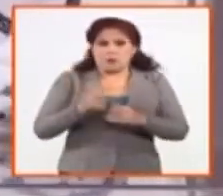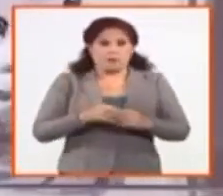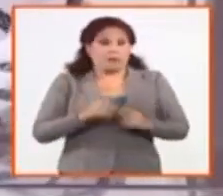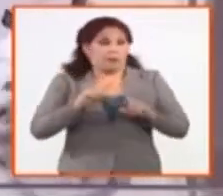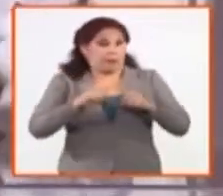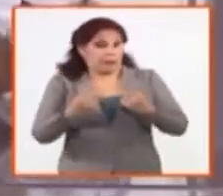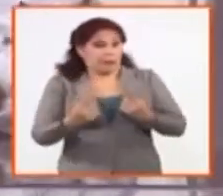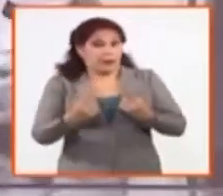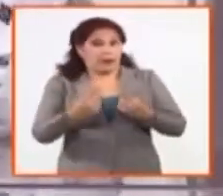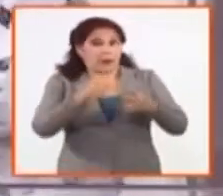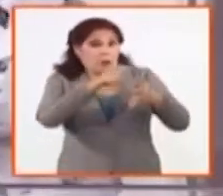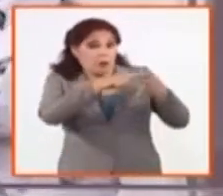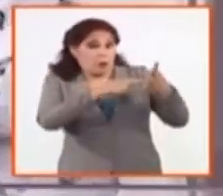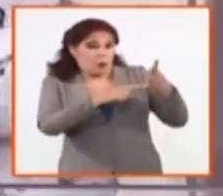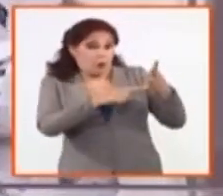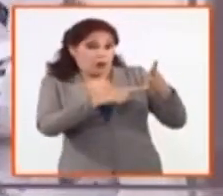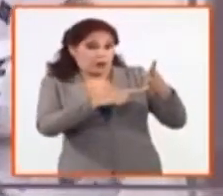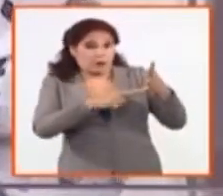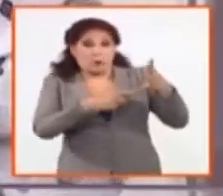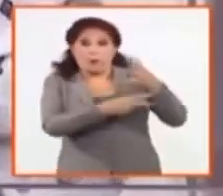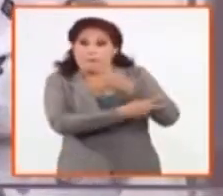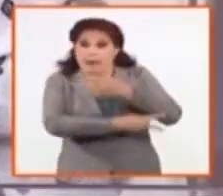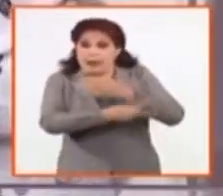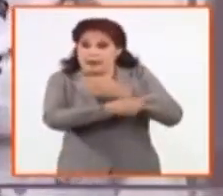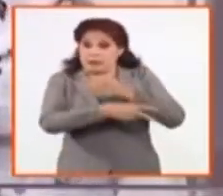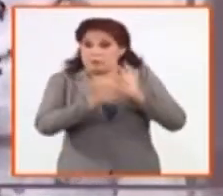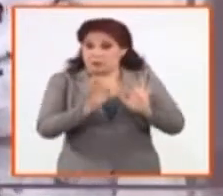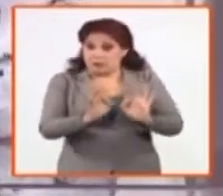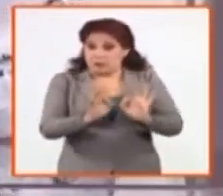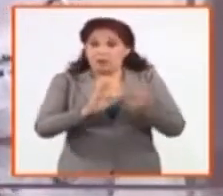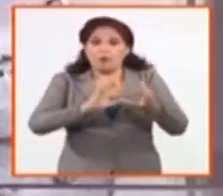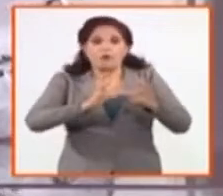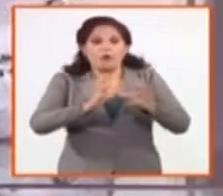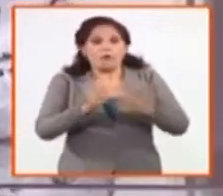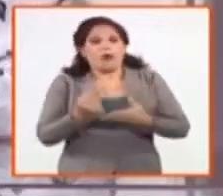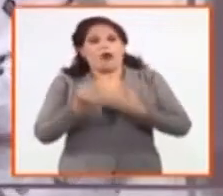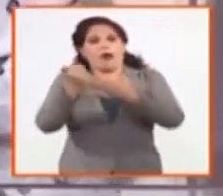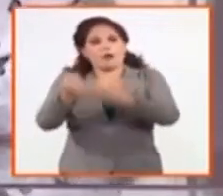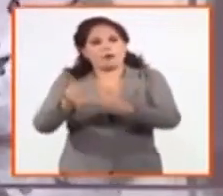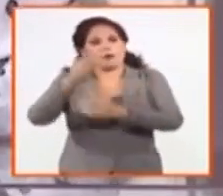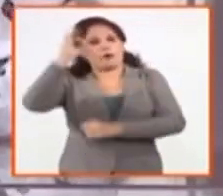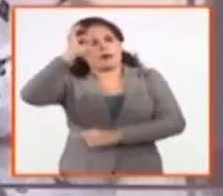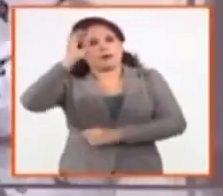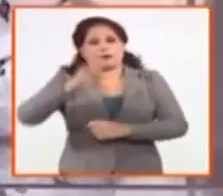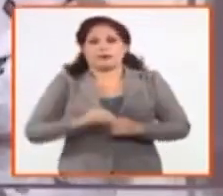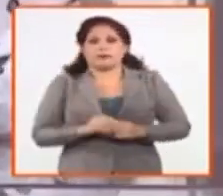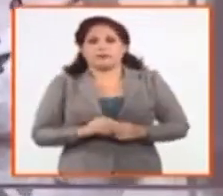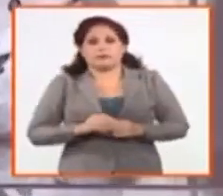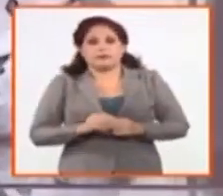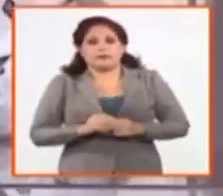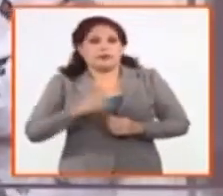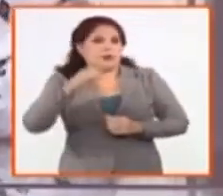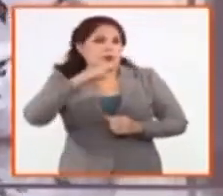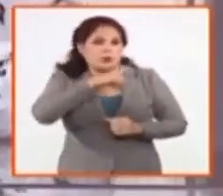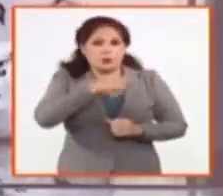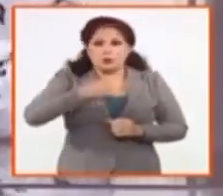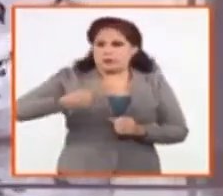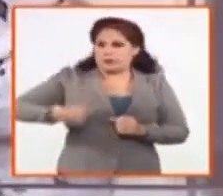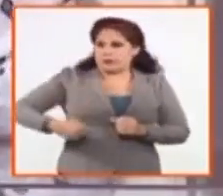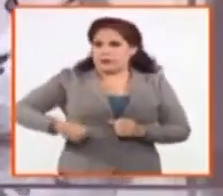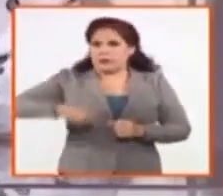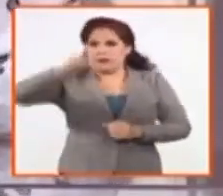estos cuatro países tienen una postura en función de apoyar a que se haga el gobierno, a que se avance hacia la